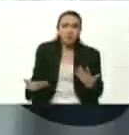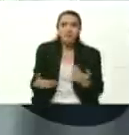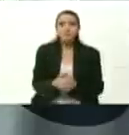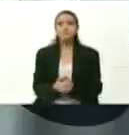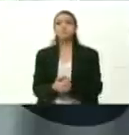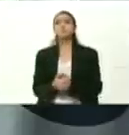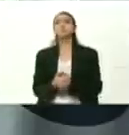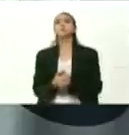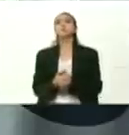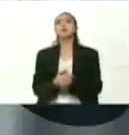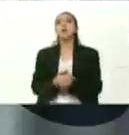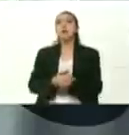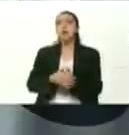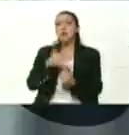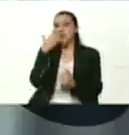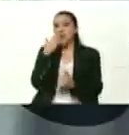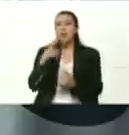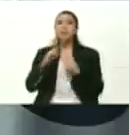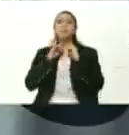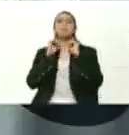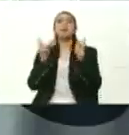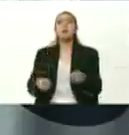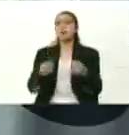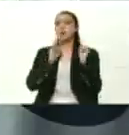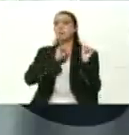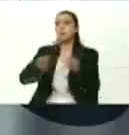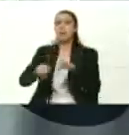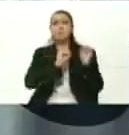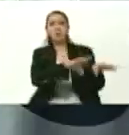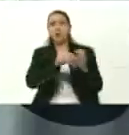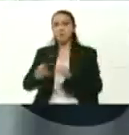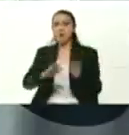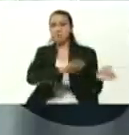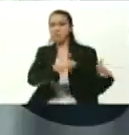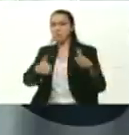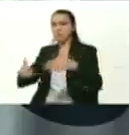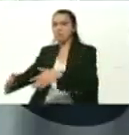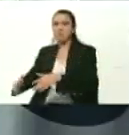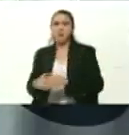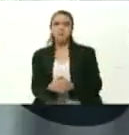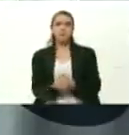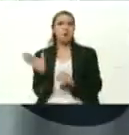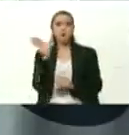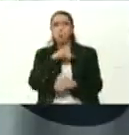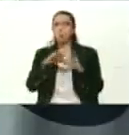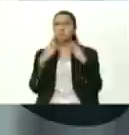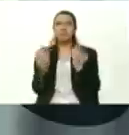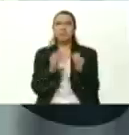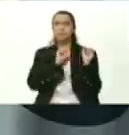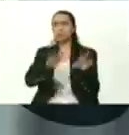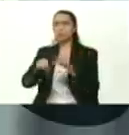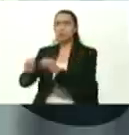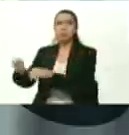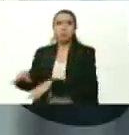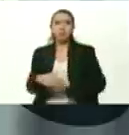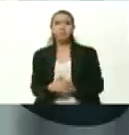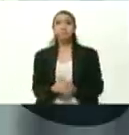conocido como La Peste, en el Cementerio General del Sur, acá en Caracas, donde